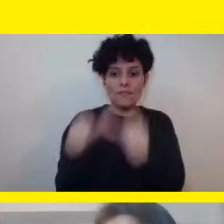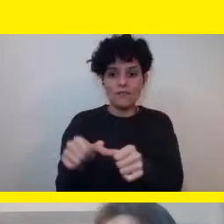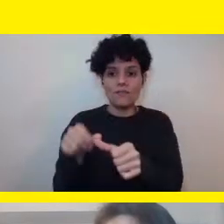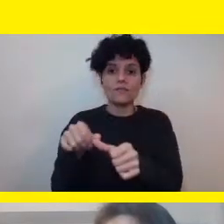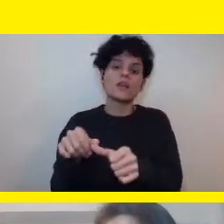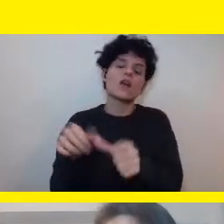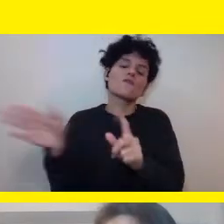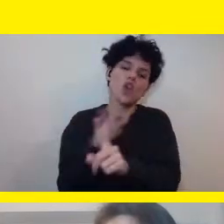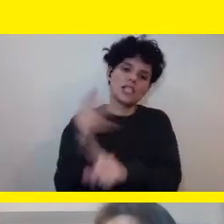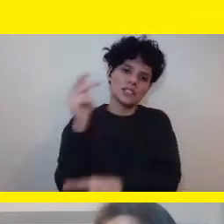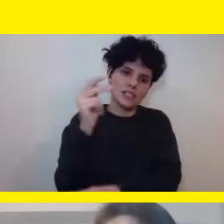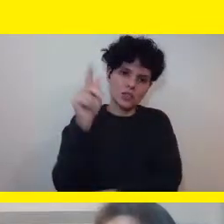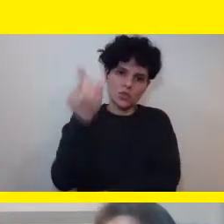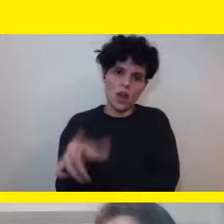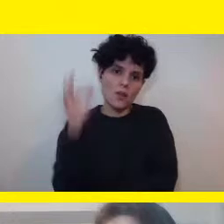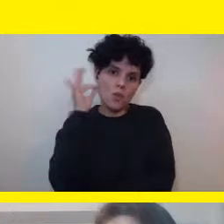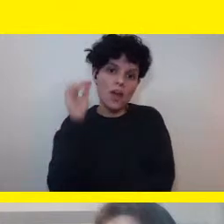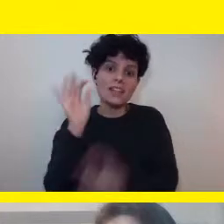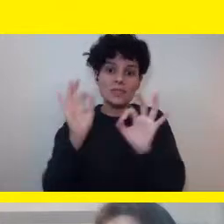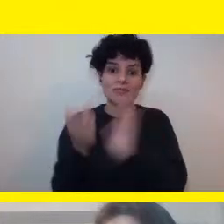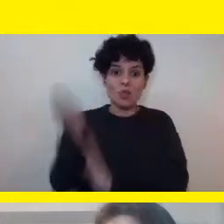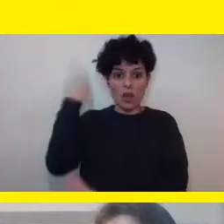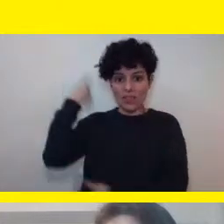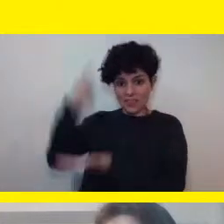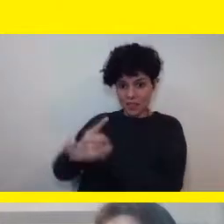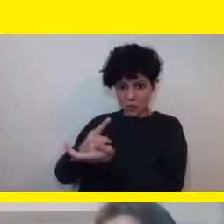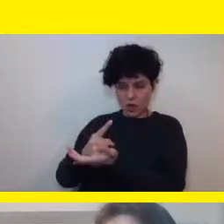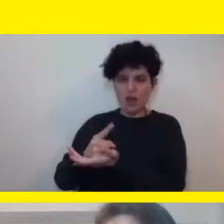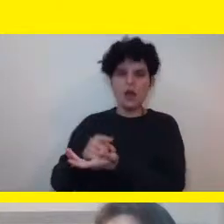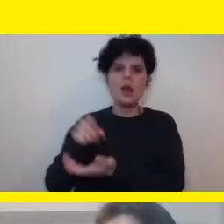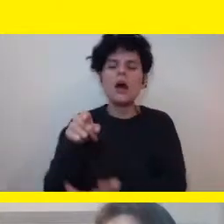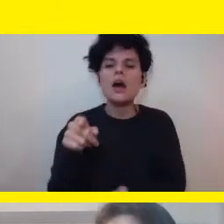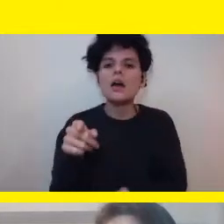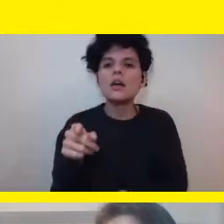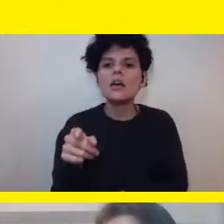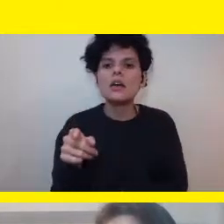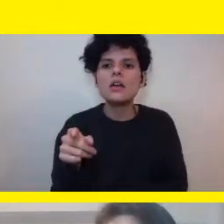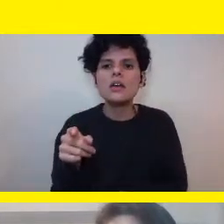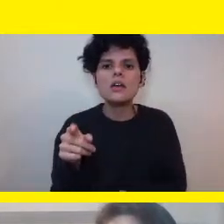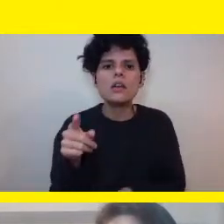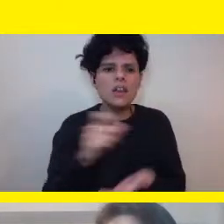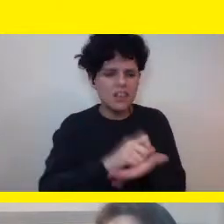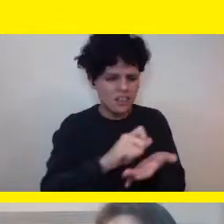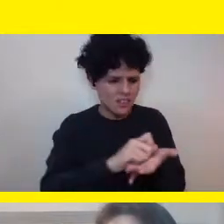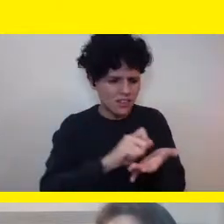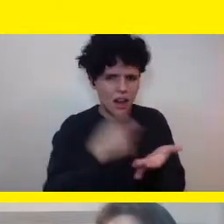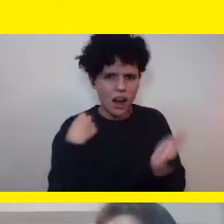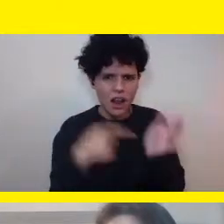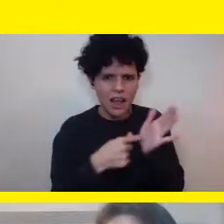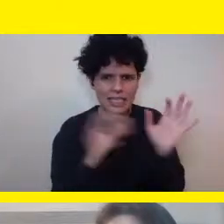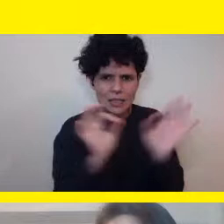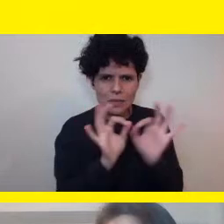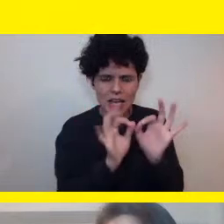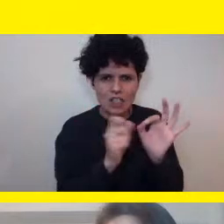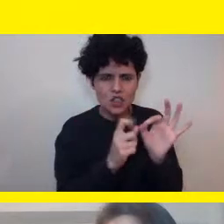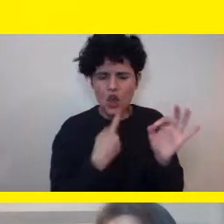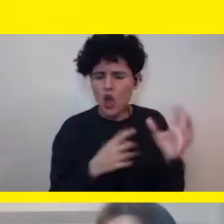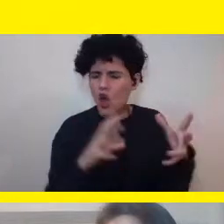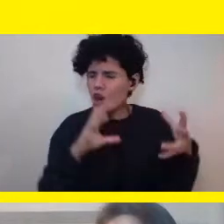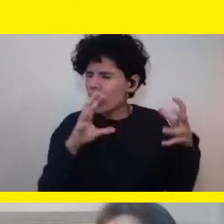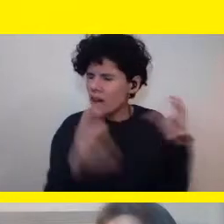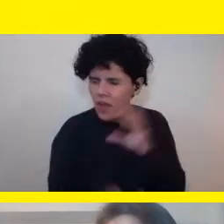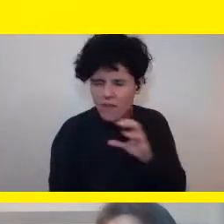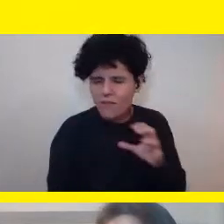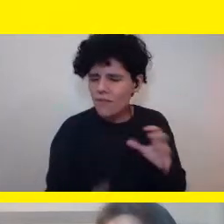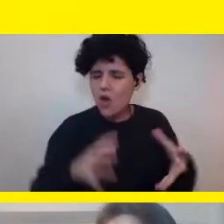refiero específicamente a los casos de la dictadura, uno ve las descripciones de los hechos tan aberrantes que se le han cometido, o más bien,